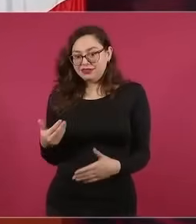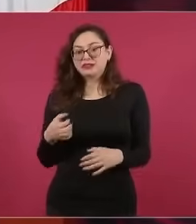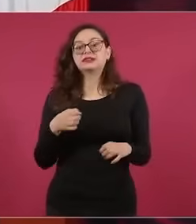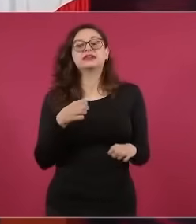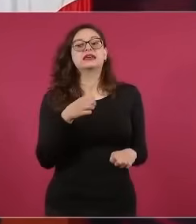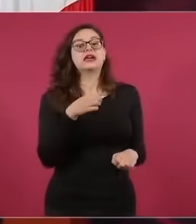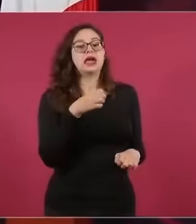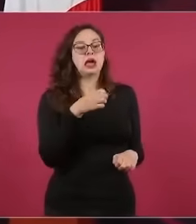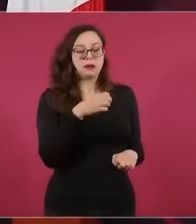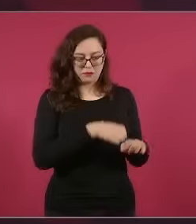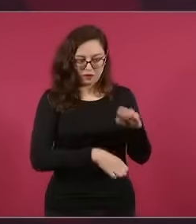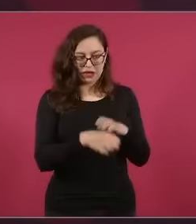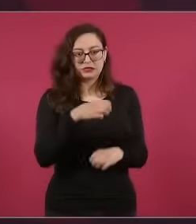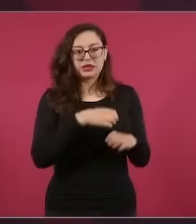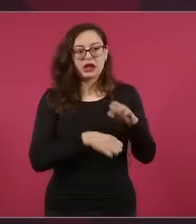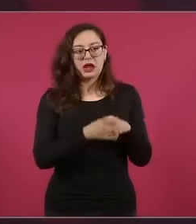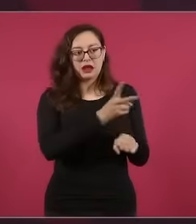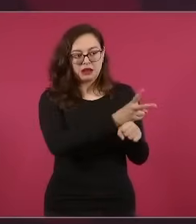les consta,